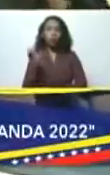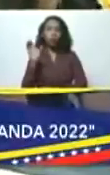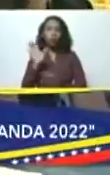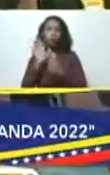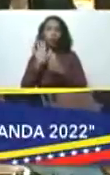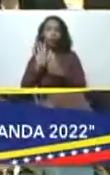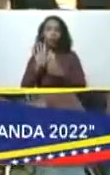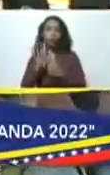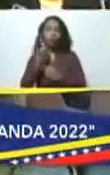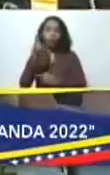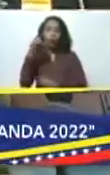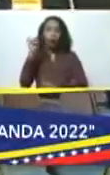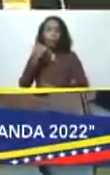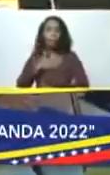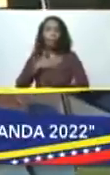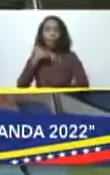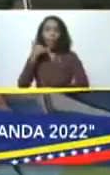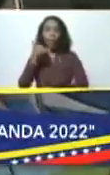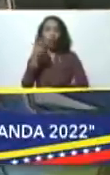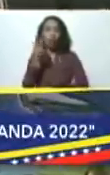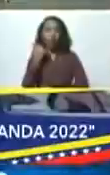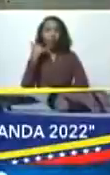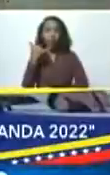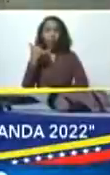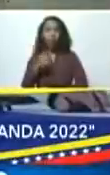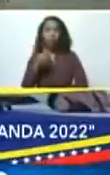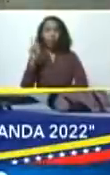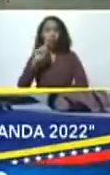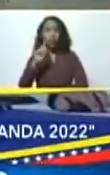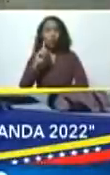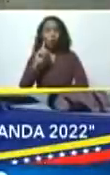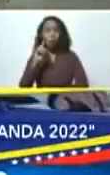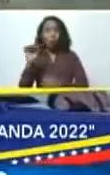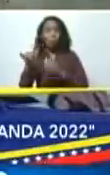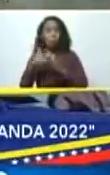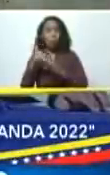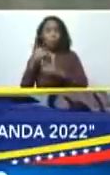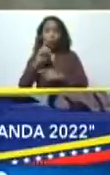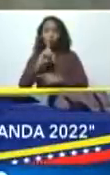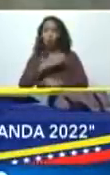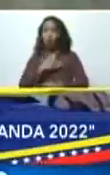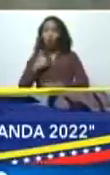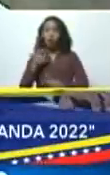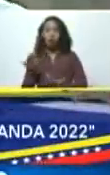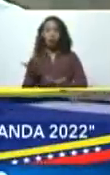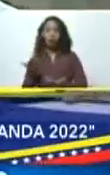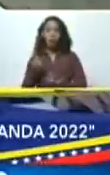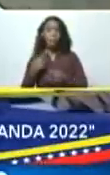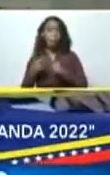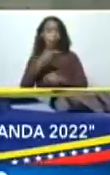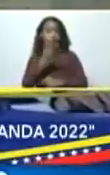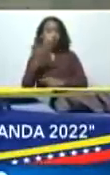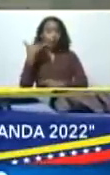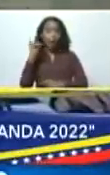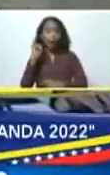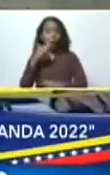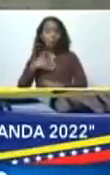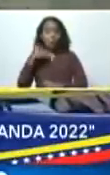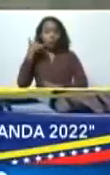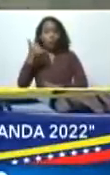Tú tienes mi teléfono. Si no me escribes, porque no quieres. Pero ustedes que tienen mi